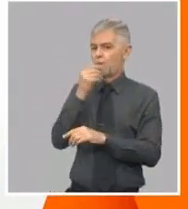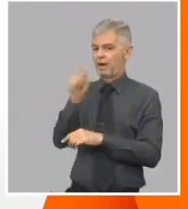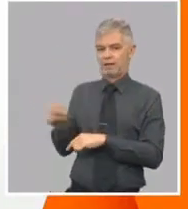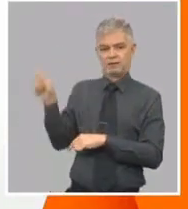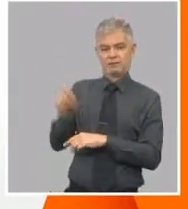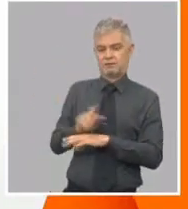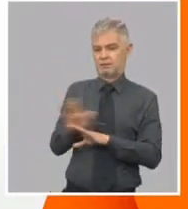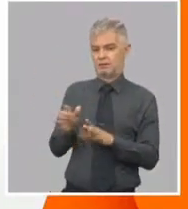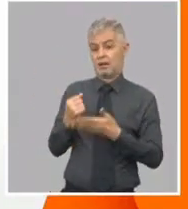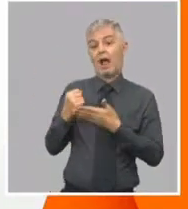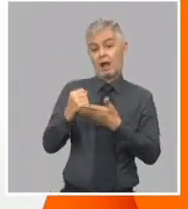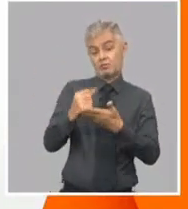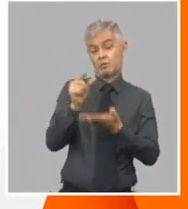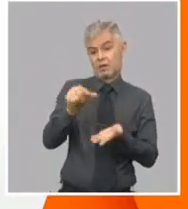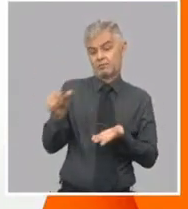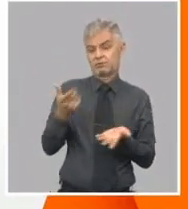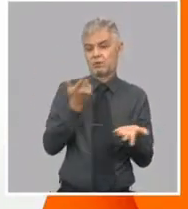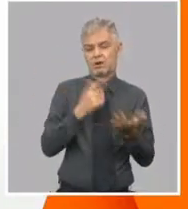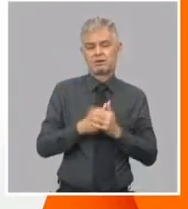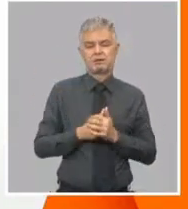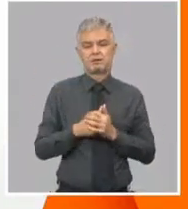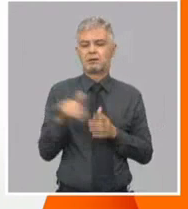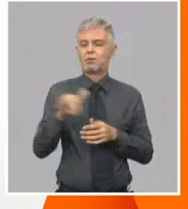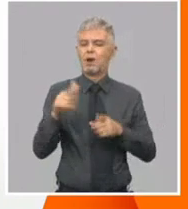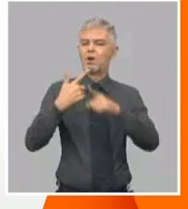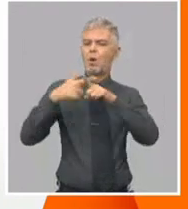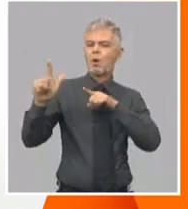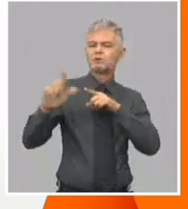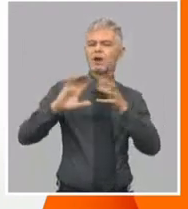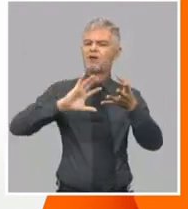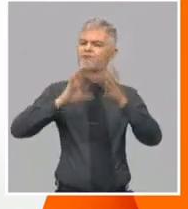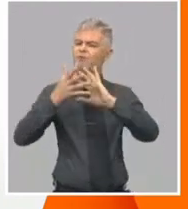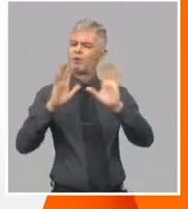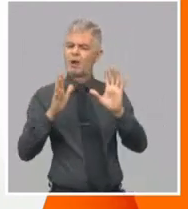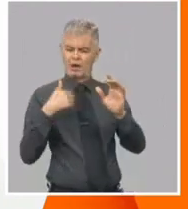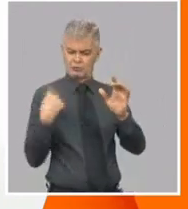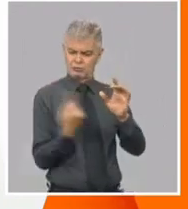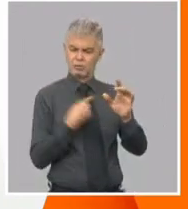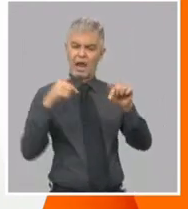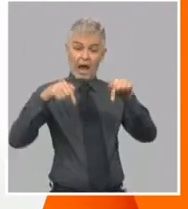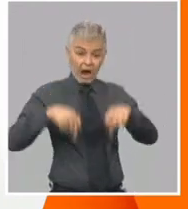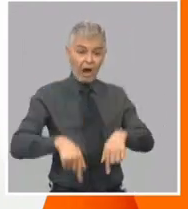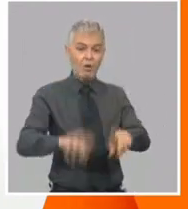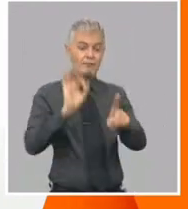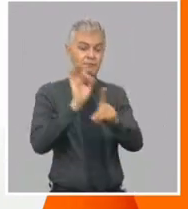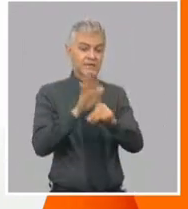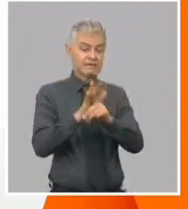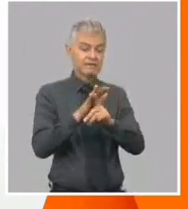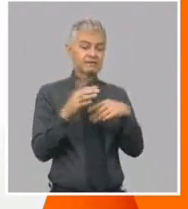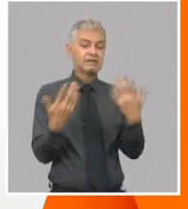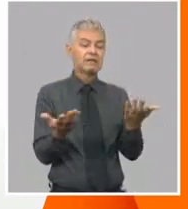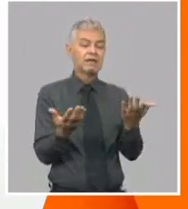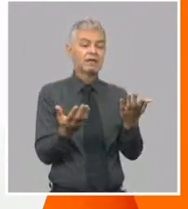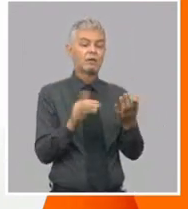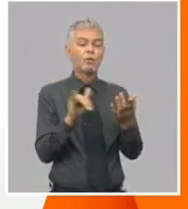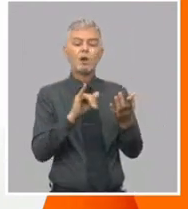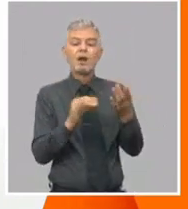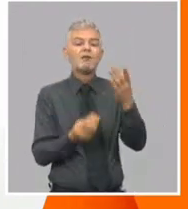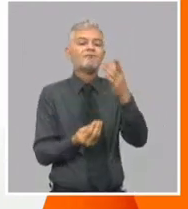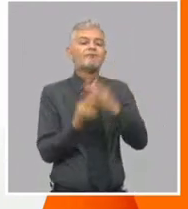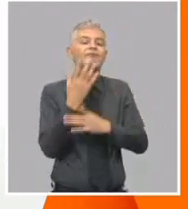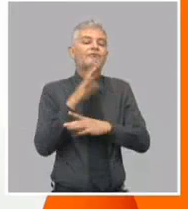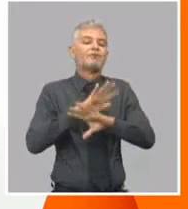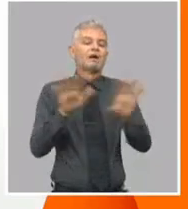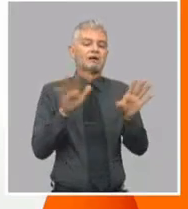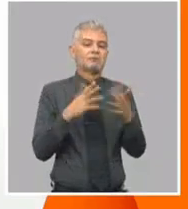también a través de un mecanismo que estamos implementando ahora son una fuente de información para